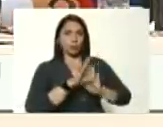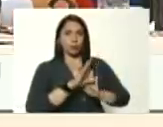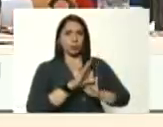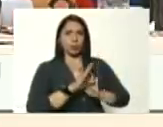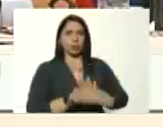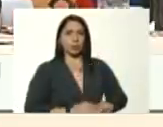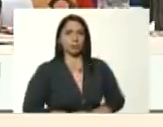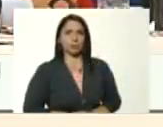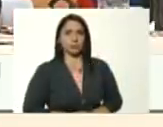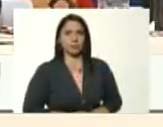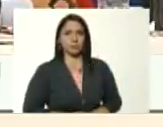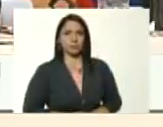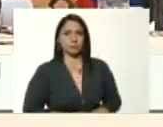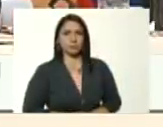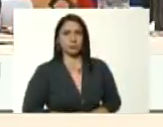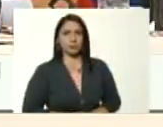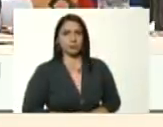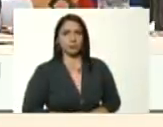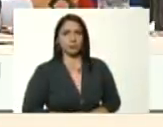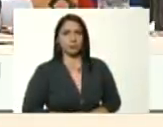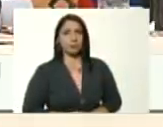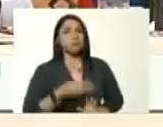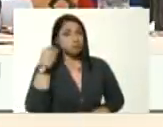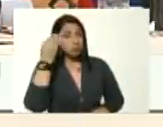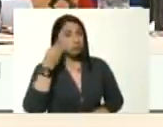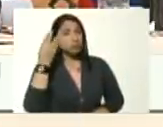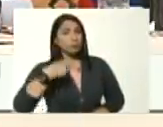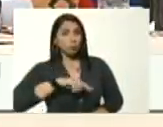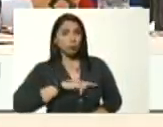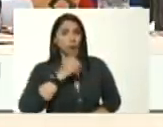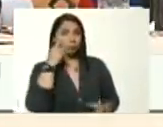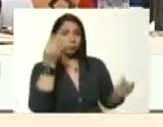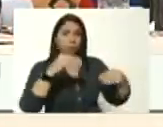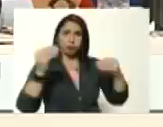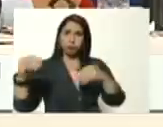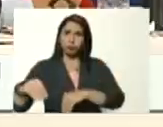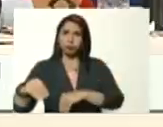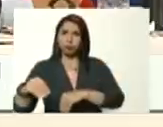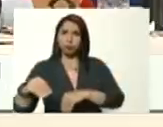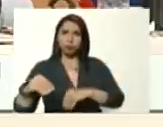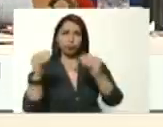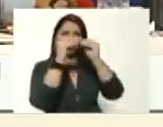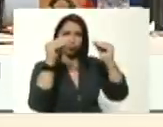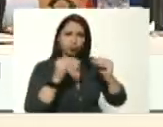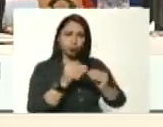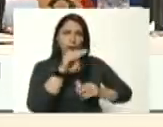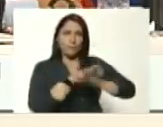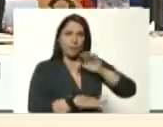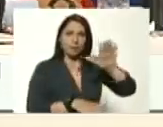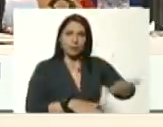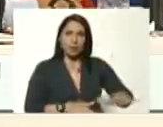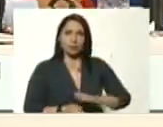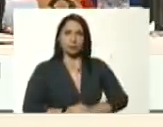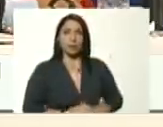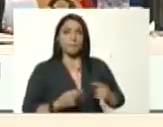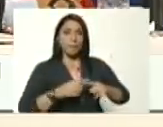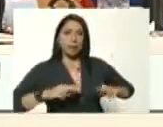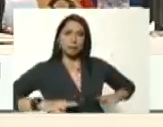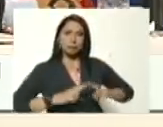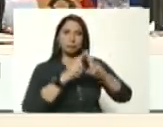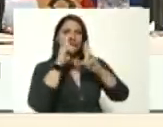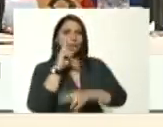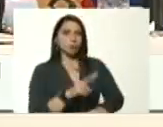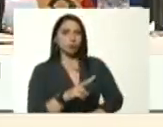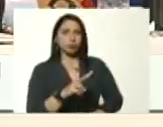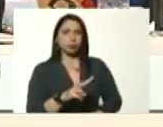rentistas creo que estamos de ahí todos de acuerdo punto en común para avanzar para encontrar visiones